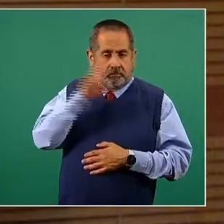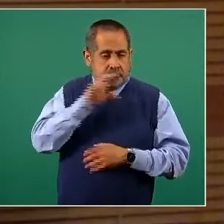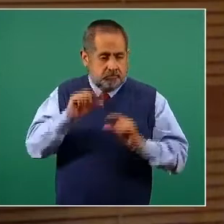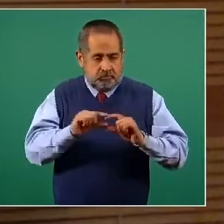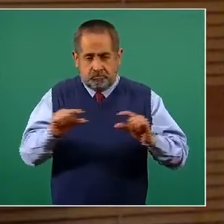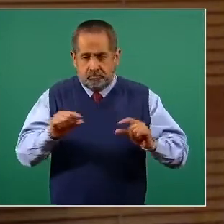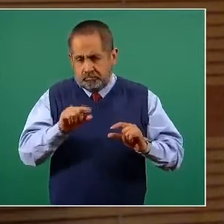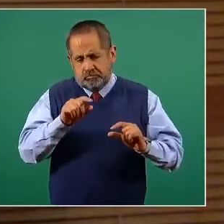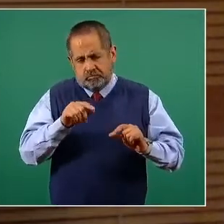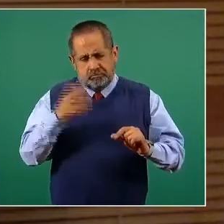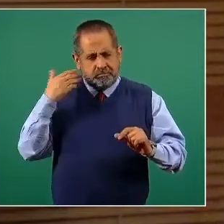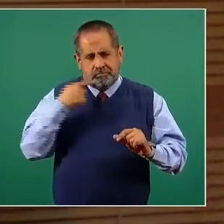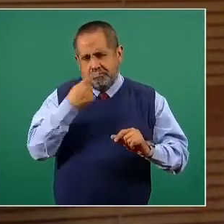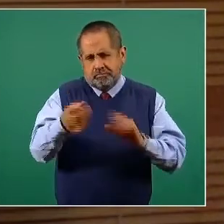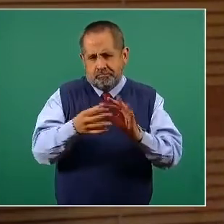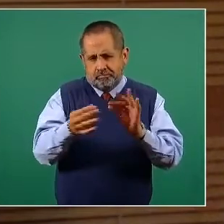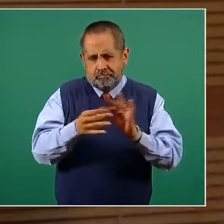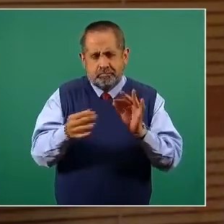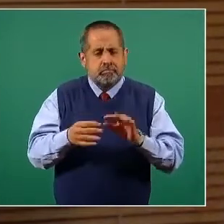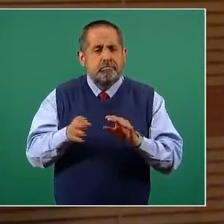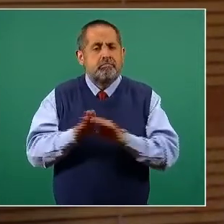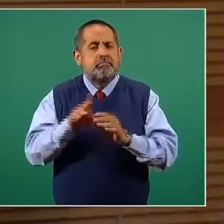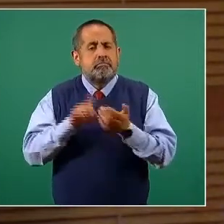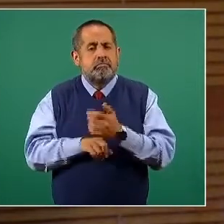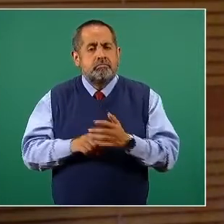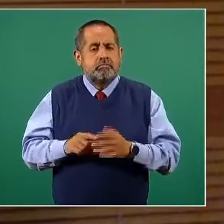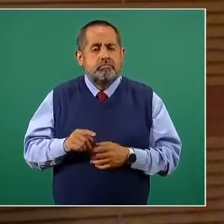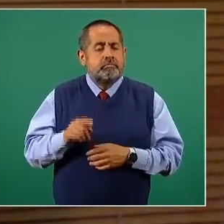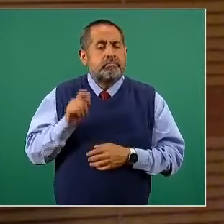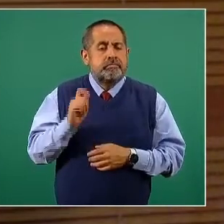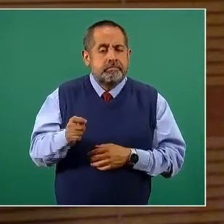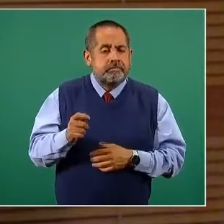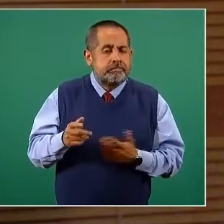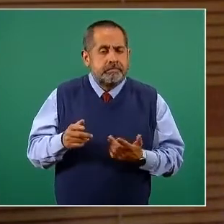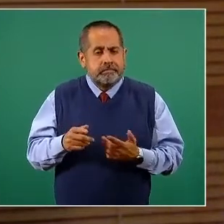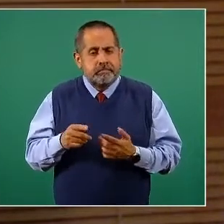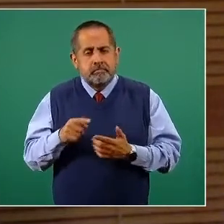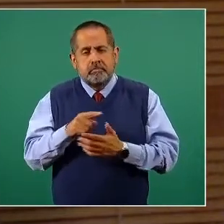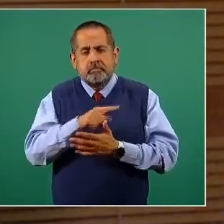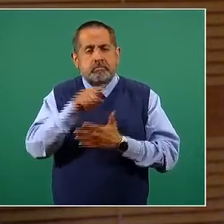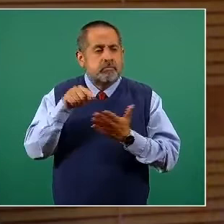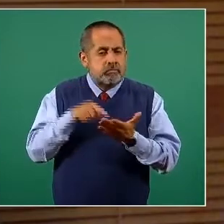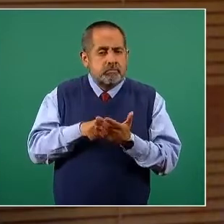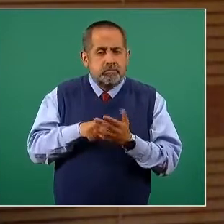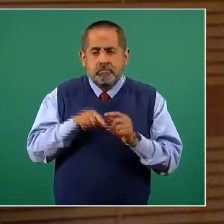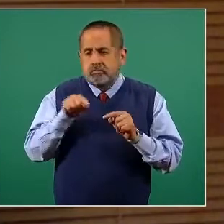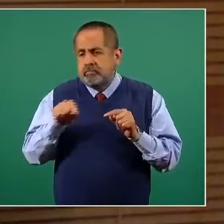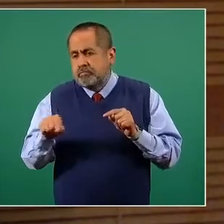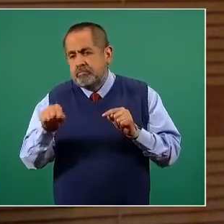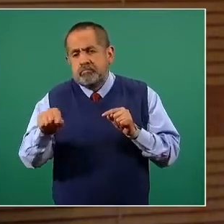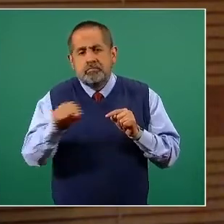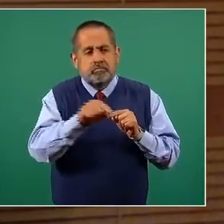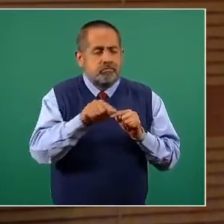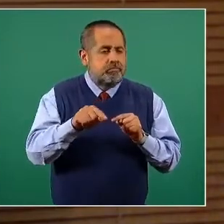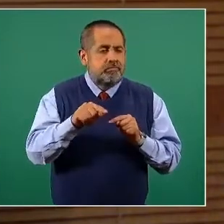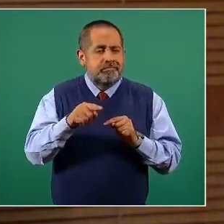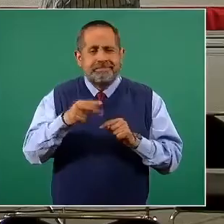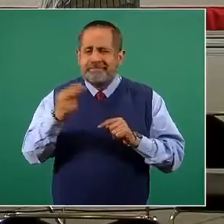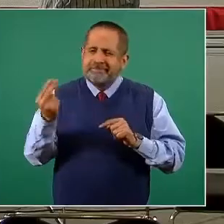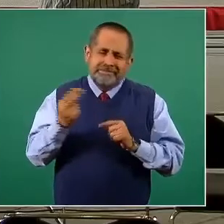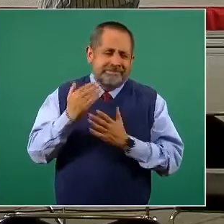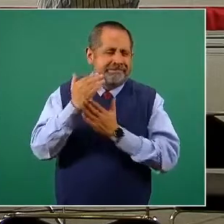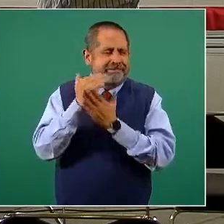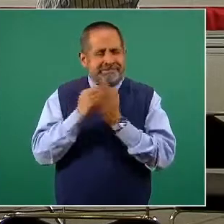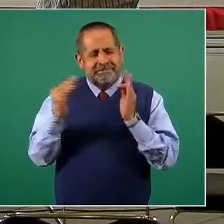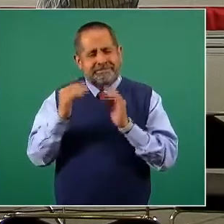hemos comentado, es una vacuna que requiere puntos de vacunación con la capacidad de congelación, que no es lo